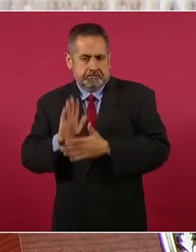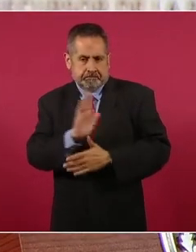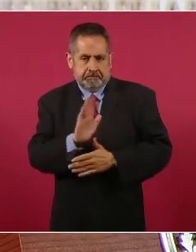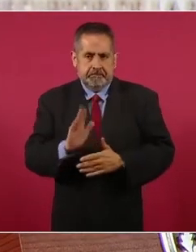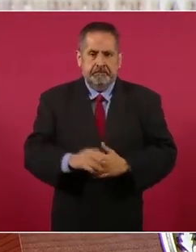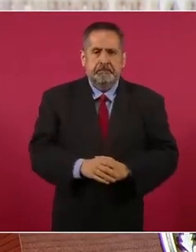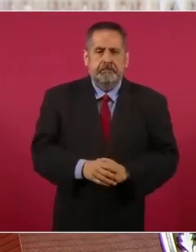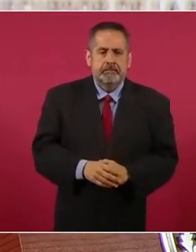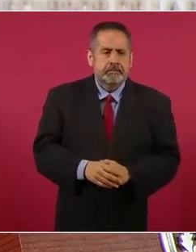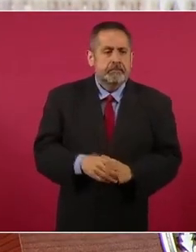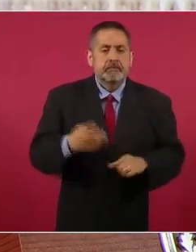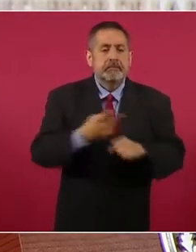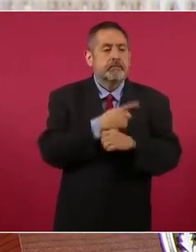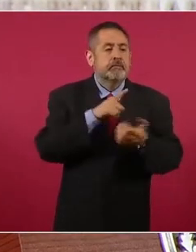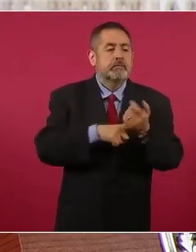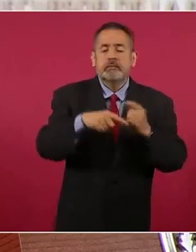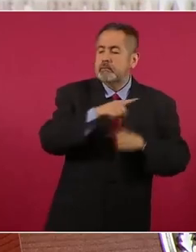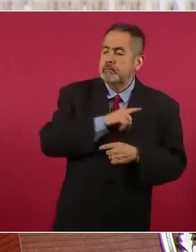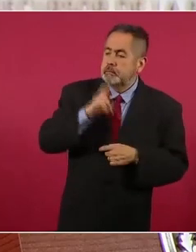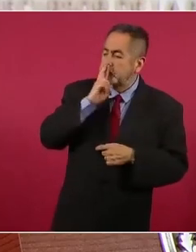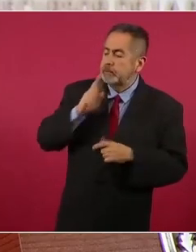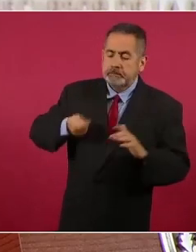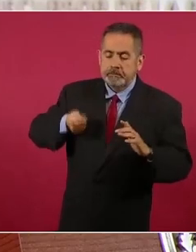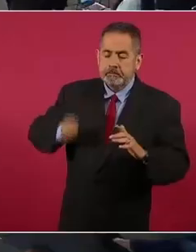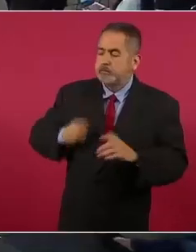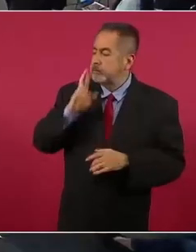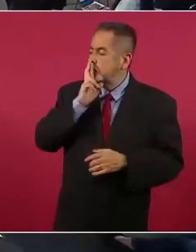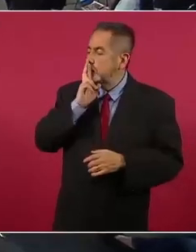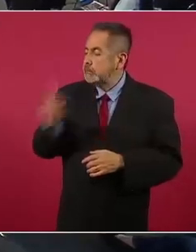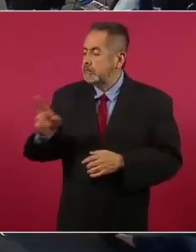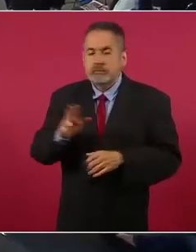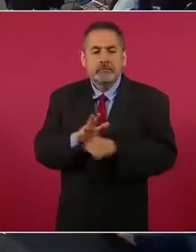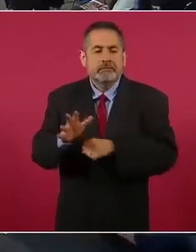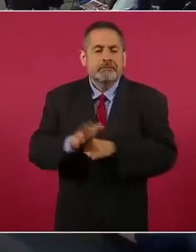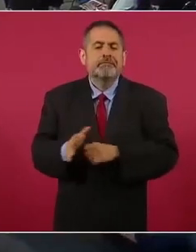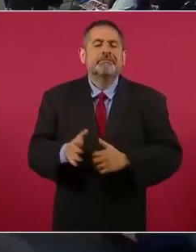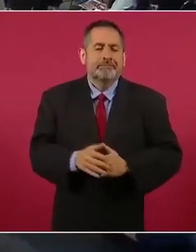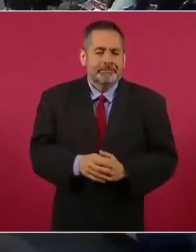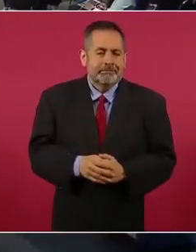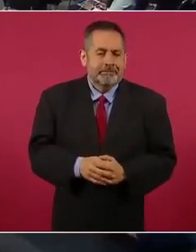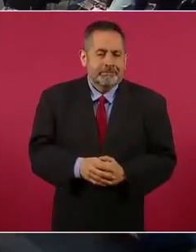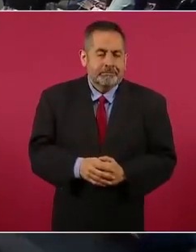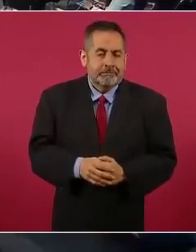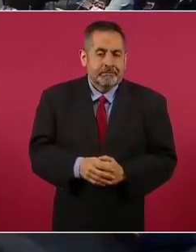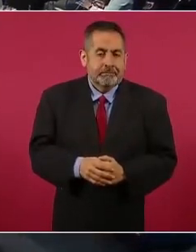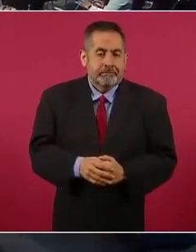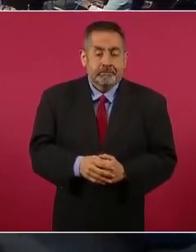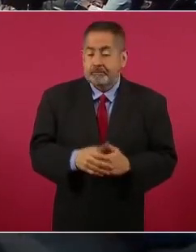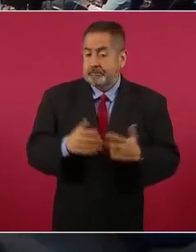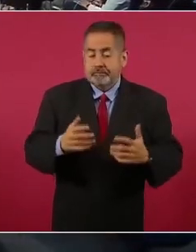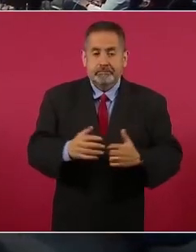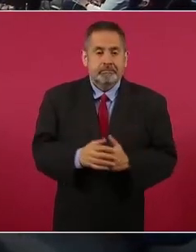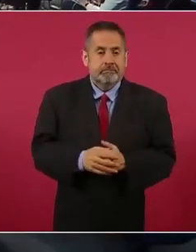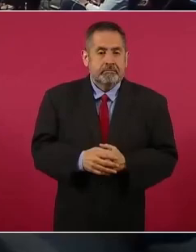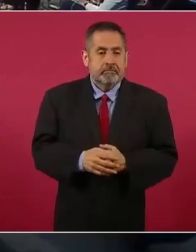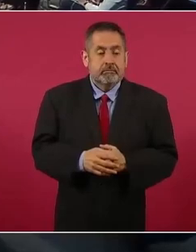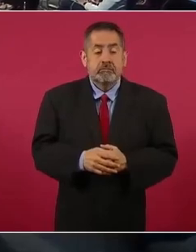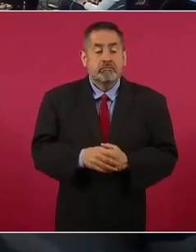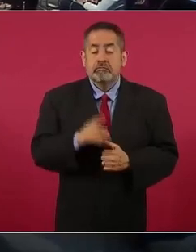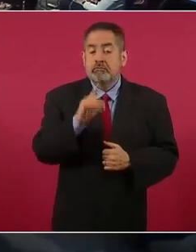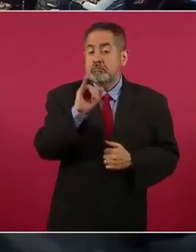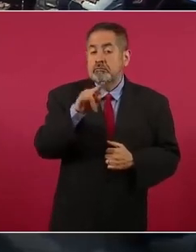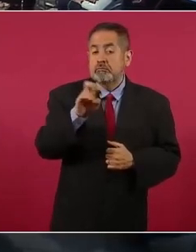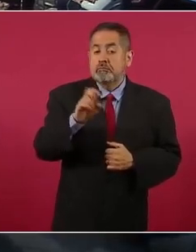¿Cuál fue el dictamen? de que los que habíamos rebasado el tope